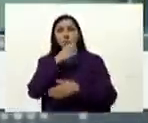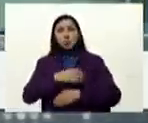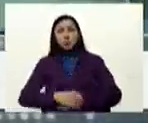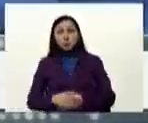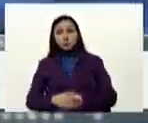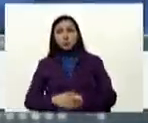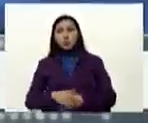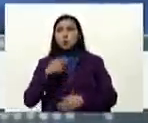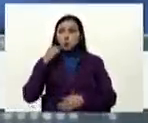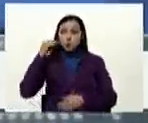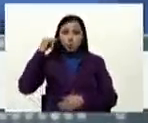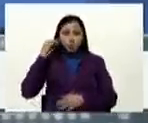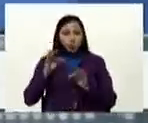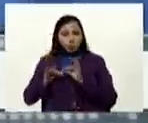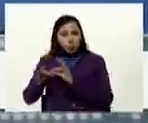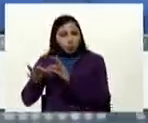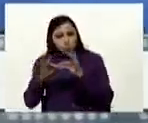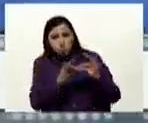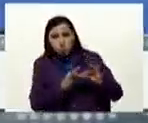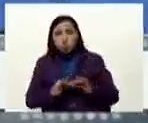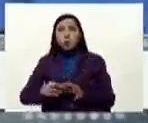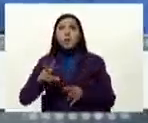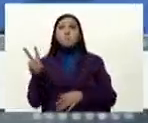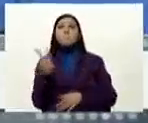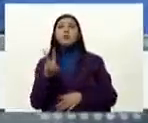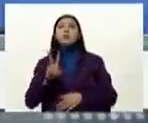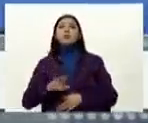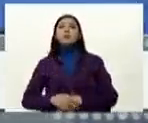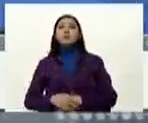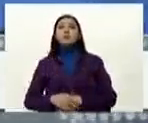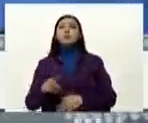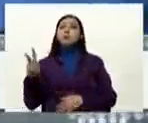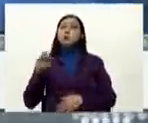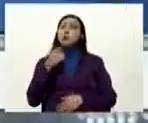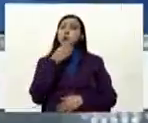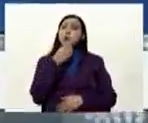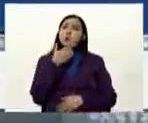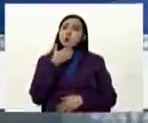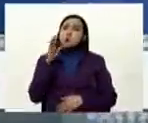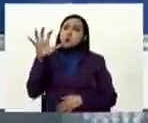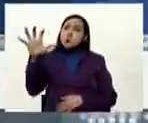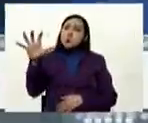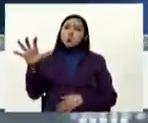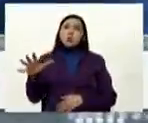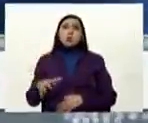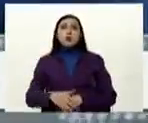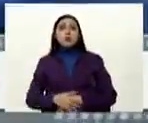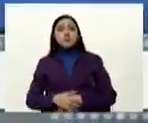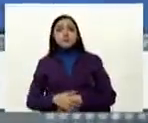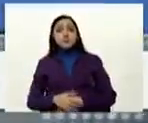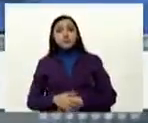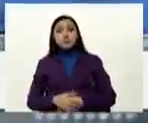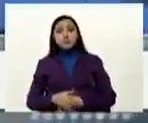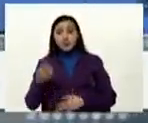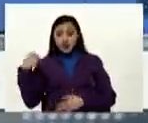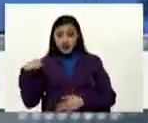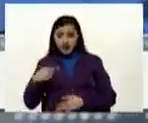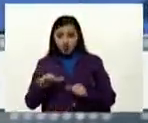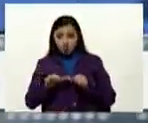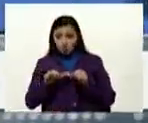Guerreros y guerreras unidos por Venezuela. Esta Venezuela bella y hermosa que tenemos que